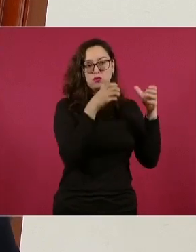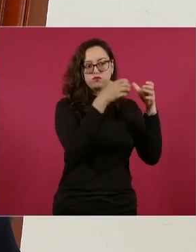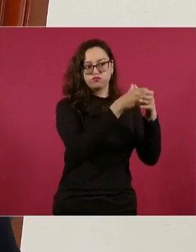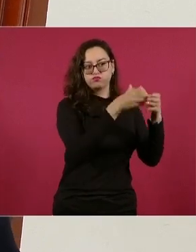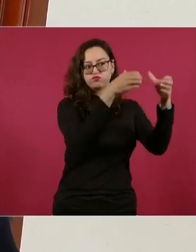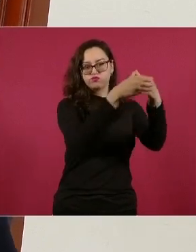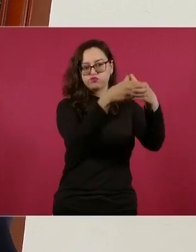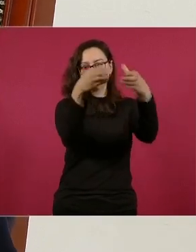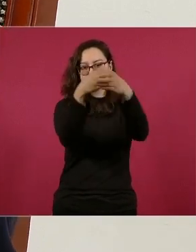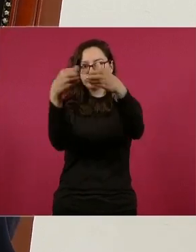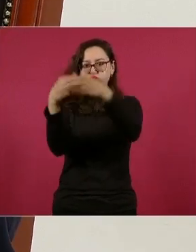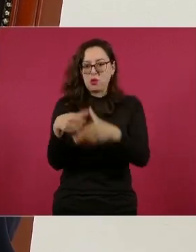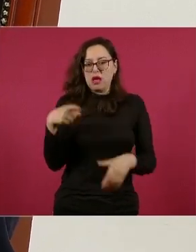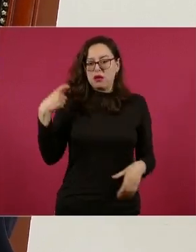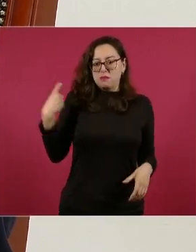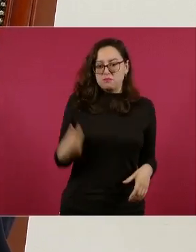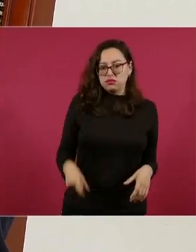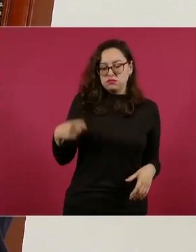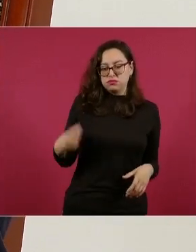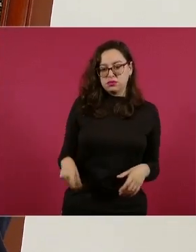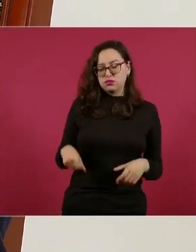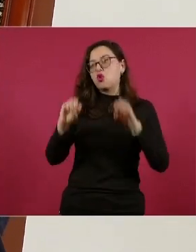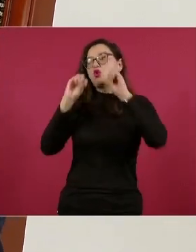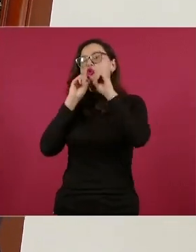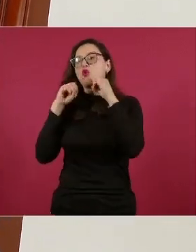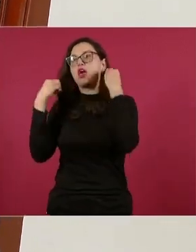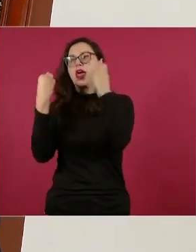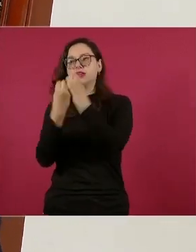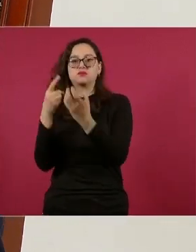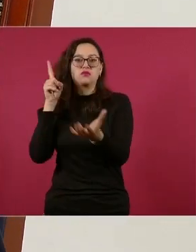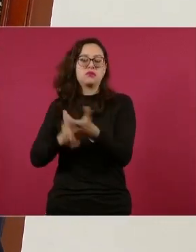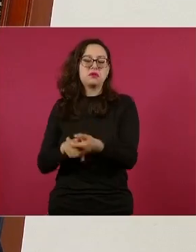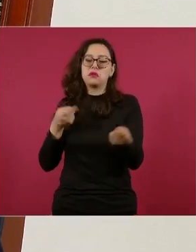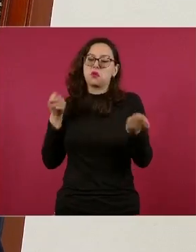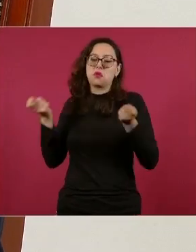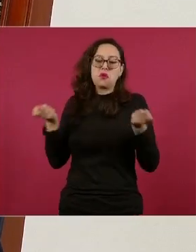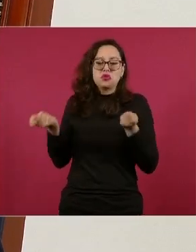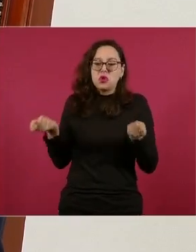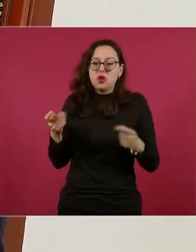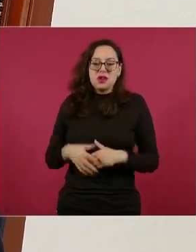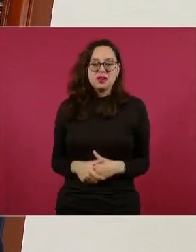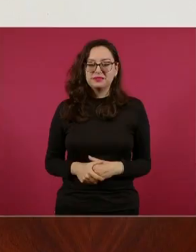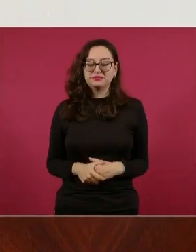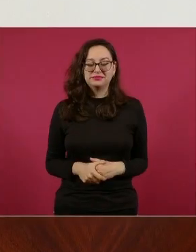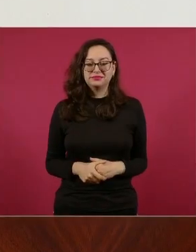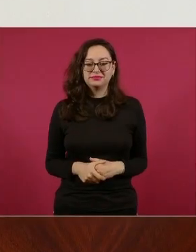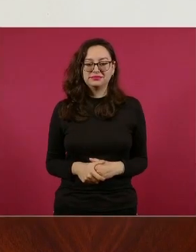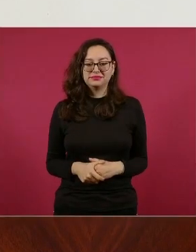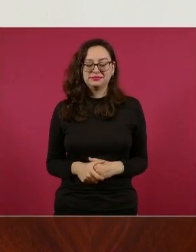a todos estos organismos. Lo de la OEA acerca de Venezuela es una